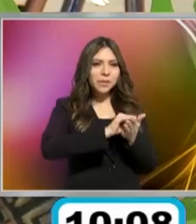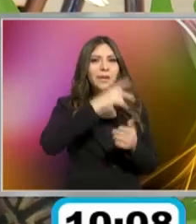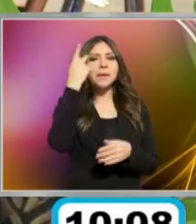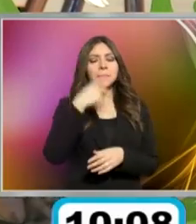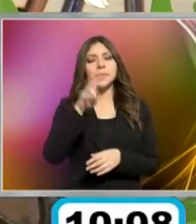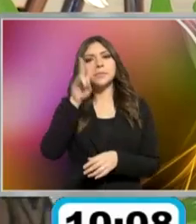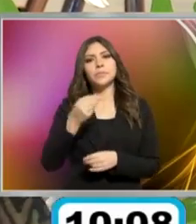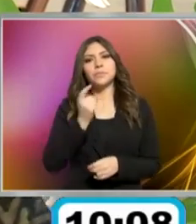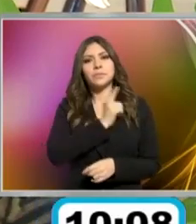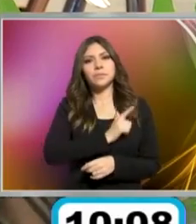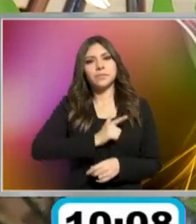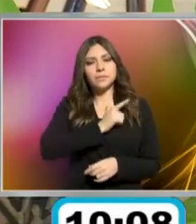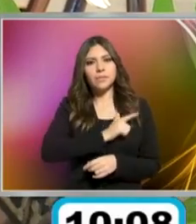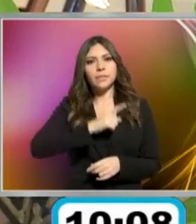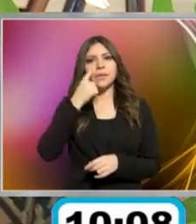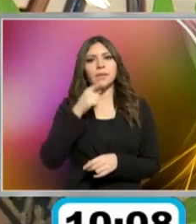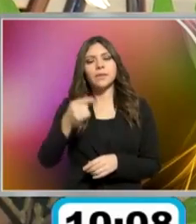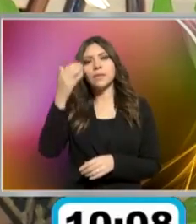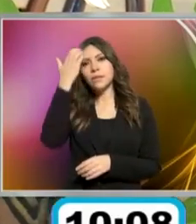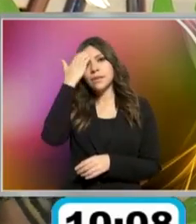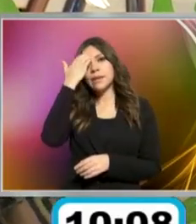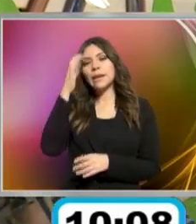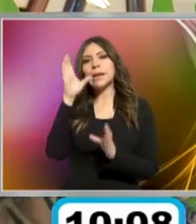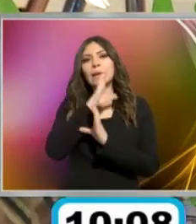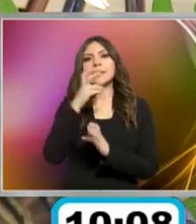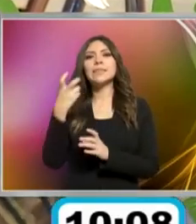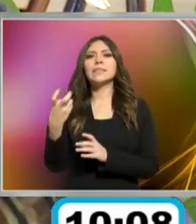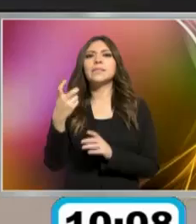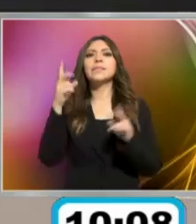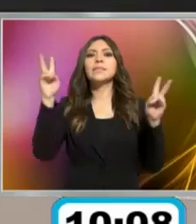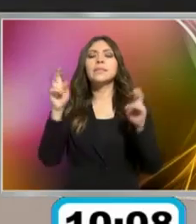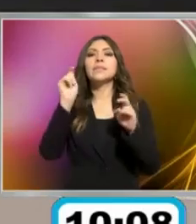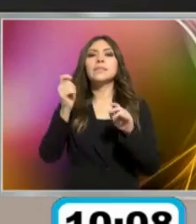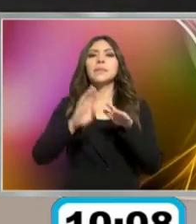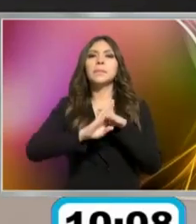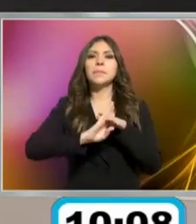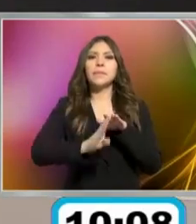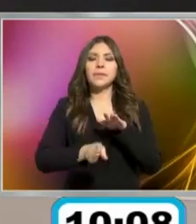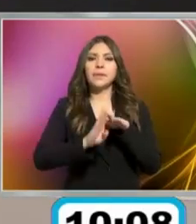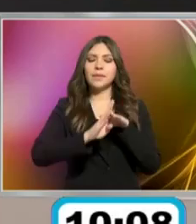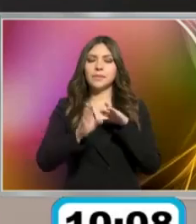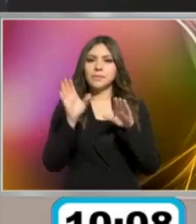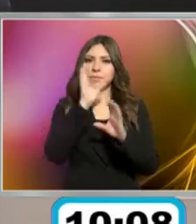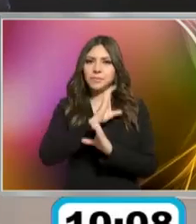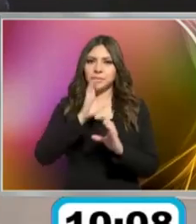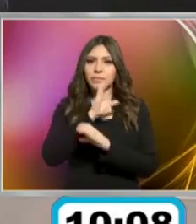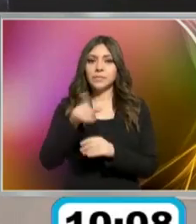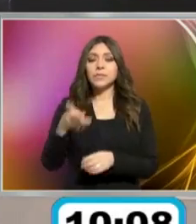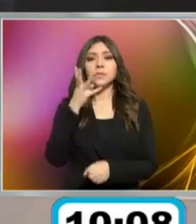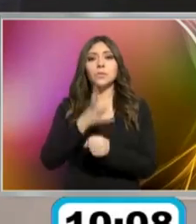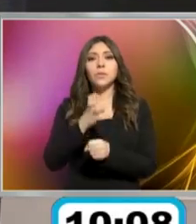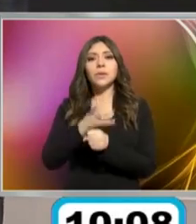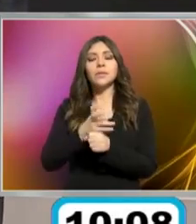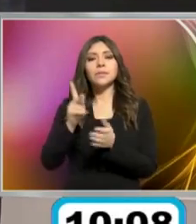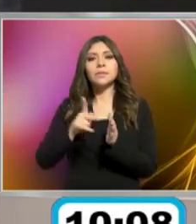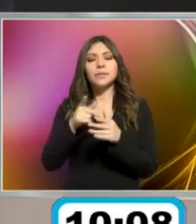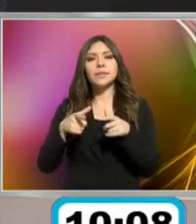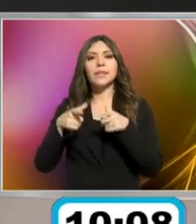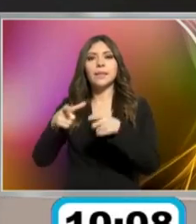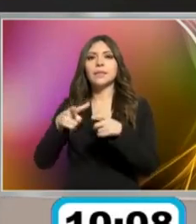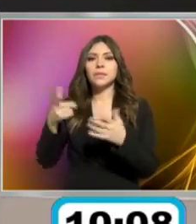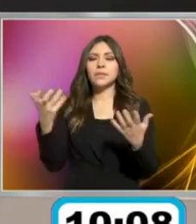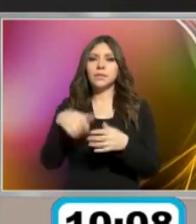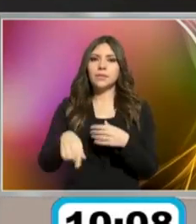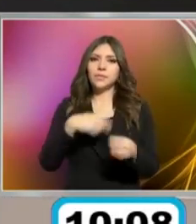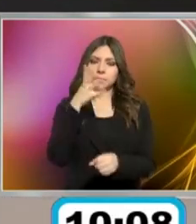y esta Sí. canción que justamente habla de la migración. Oye, es tu cuarto álbum, ¿verdad? Tu cuarto Exactamente. material discográfico. Sí, es